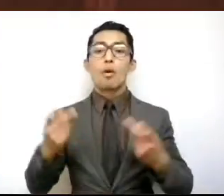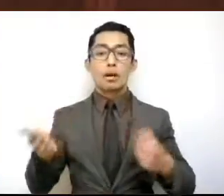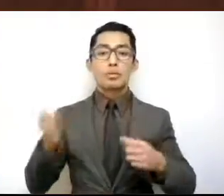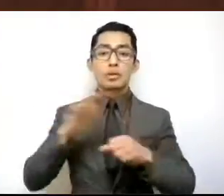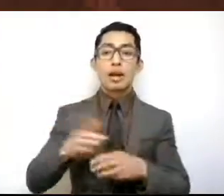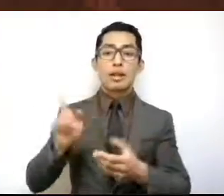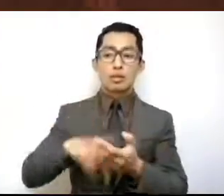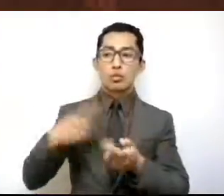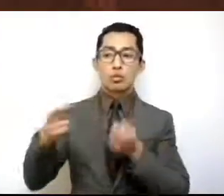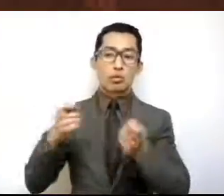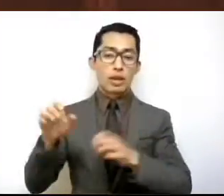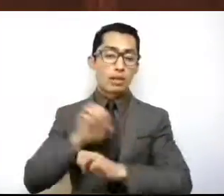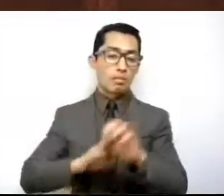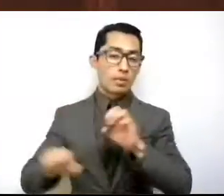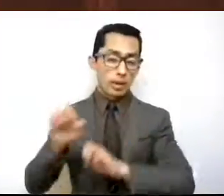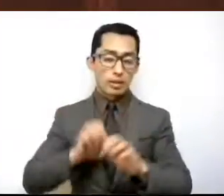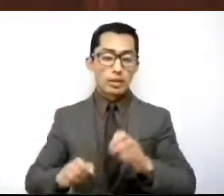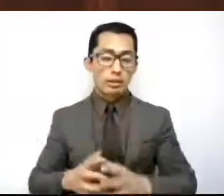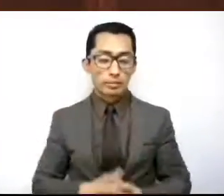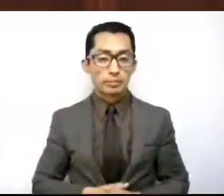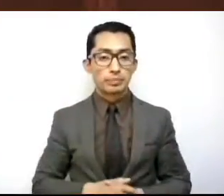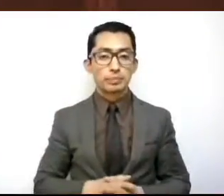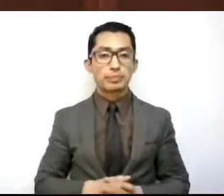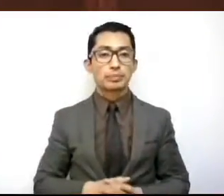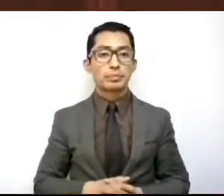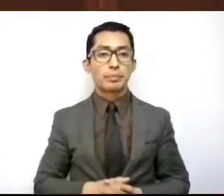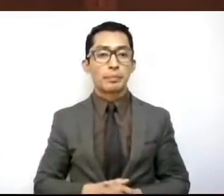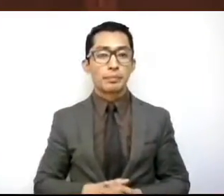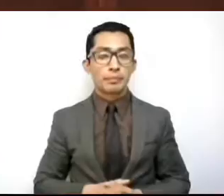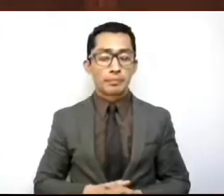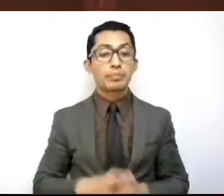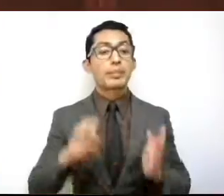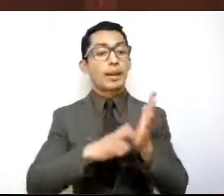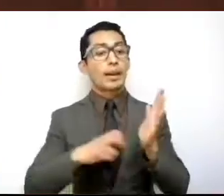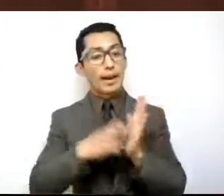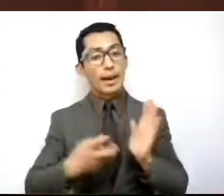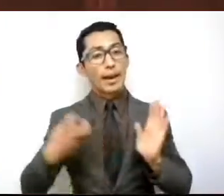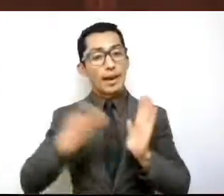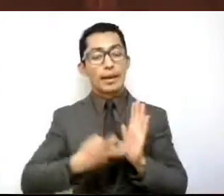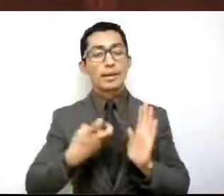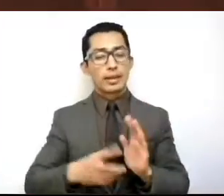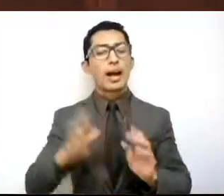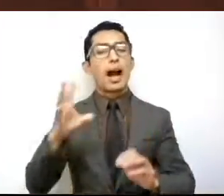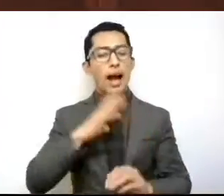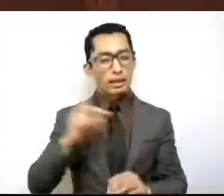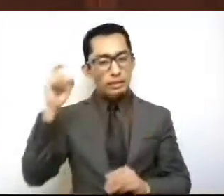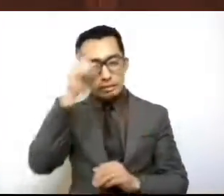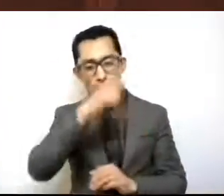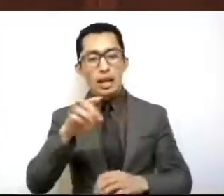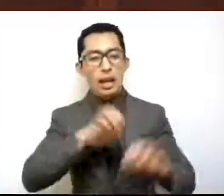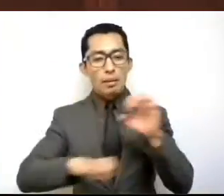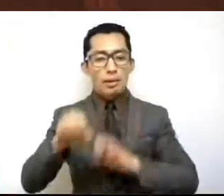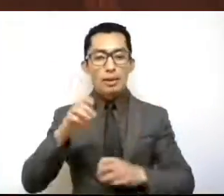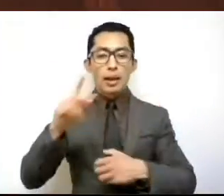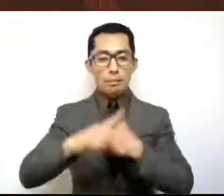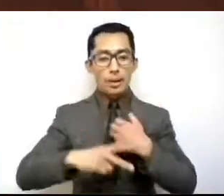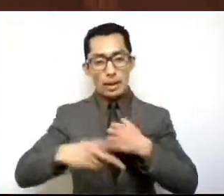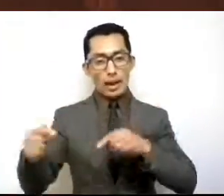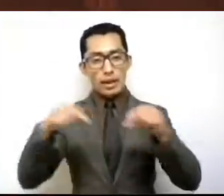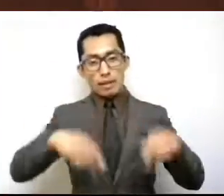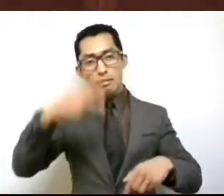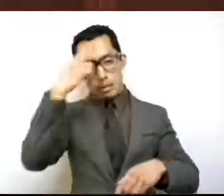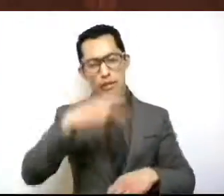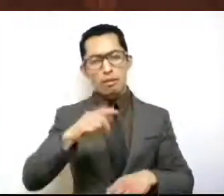hechos. A partir de la aludida reforma, uno de los retos que enfrentan las empresas en México es